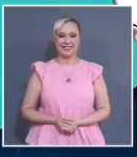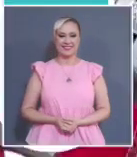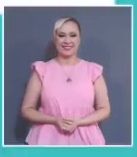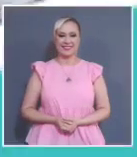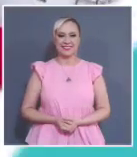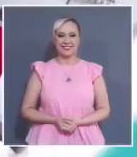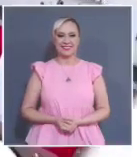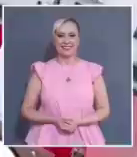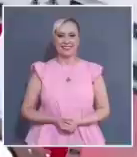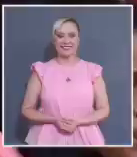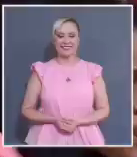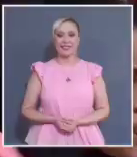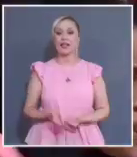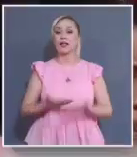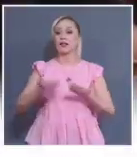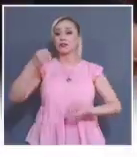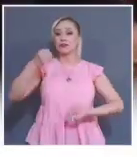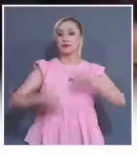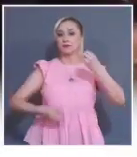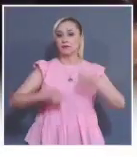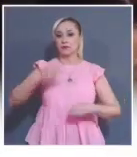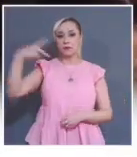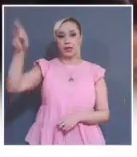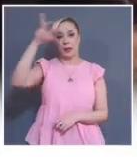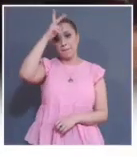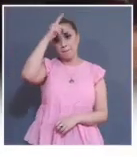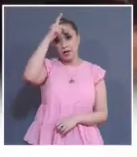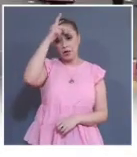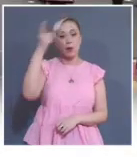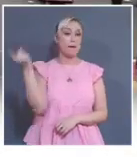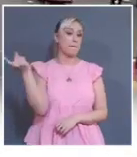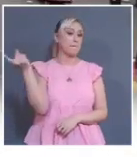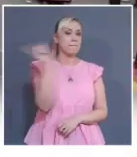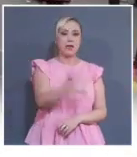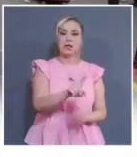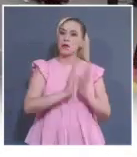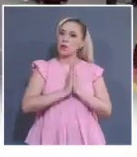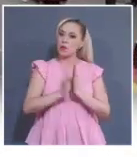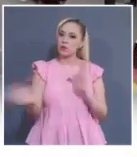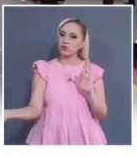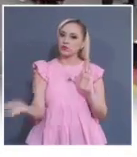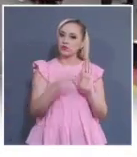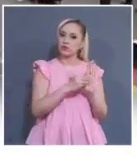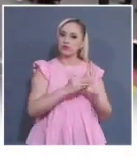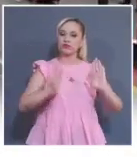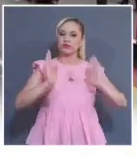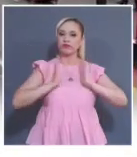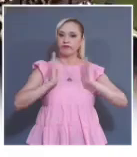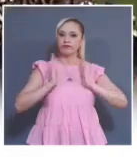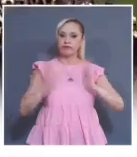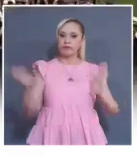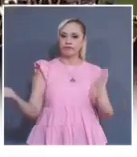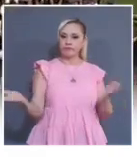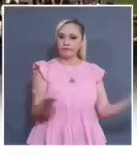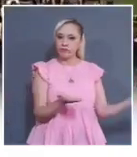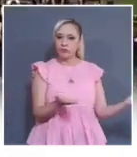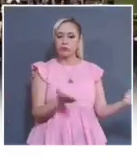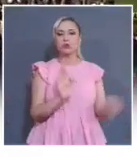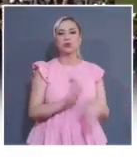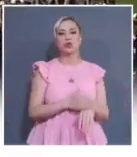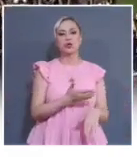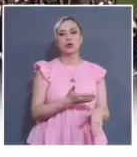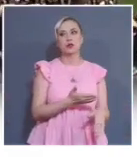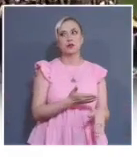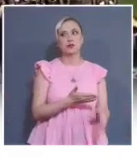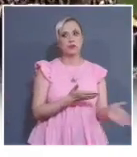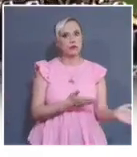El Tribunal Constitucional de Perú ordenó la reincorporación al ejército de una oficial que había sido pasada al retiro como